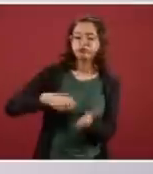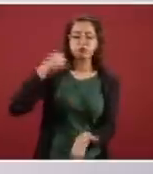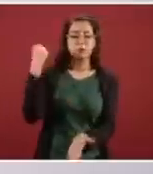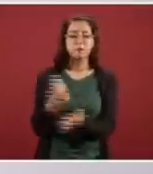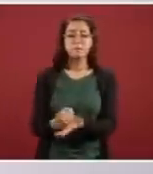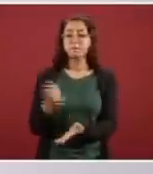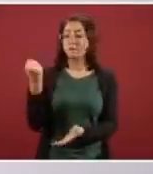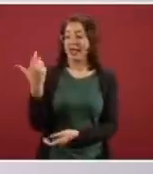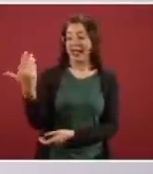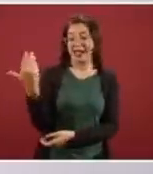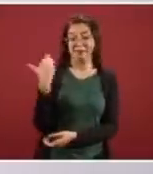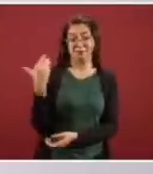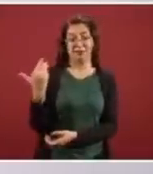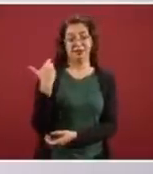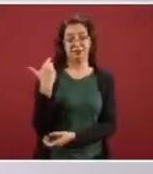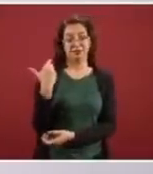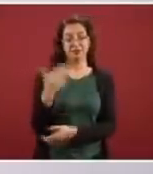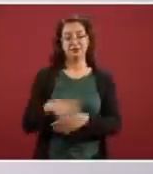recientemente,